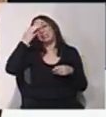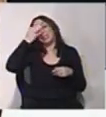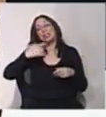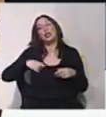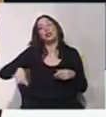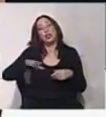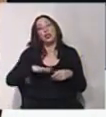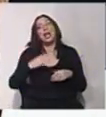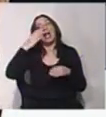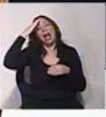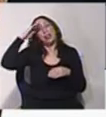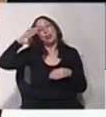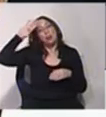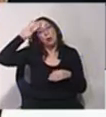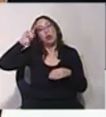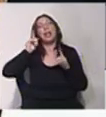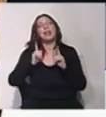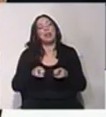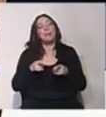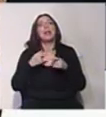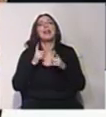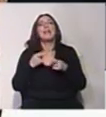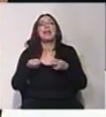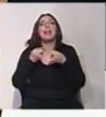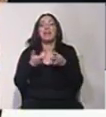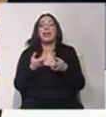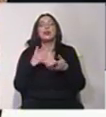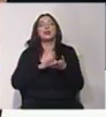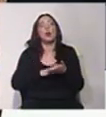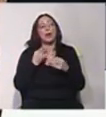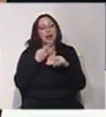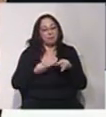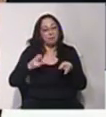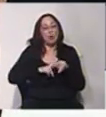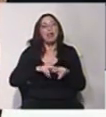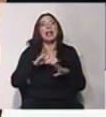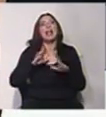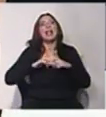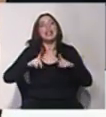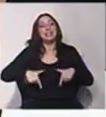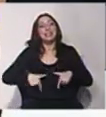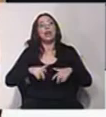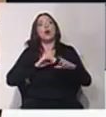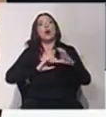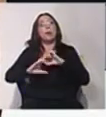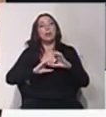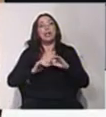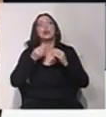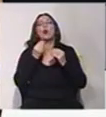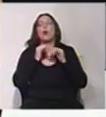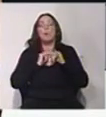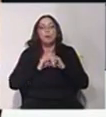la antropología, nos tiene que dar muchas lecciones sobre la muerte, incluso los licenciados en ciencias de la comunicación, de cómo transmitir esto. Me